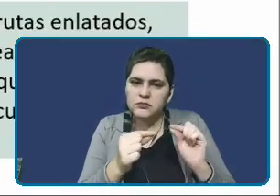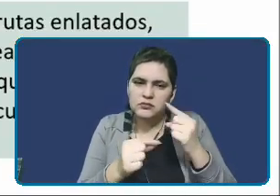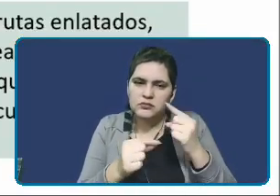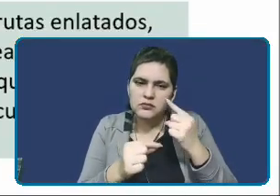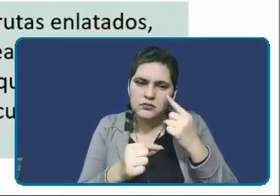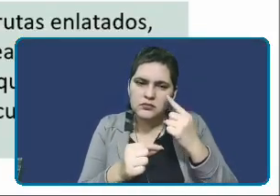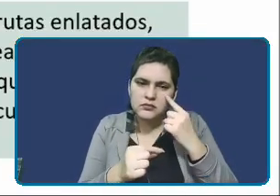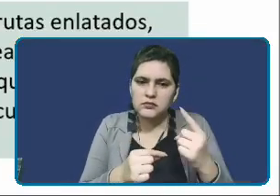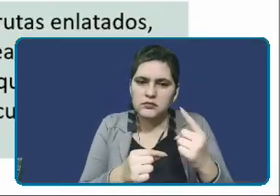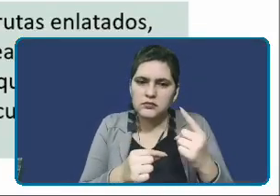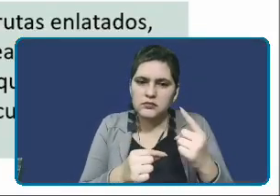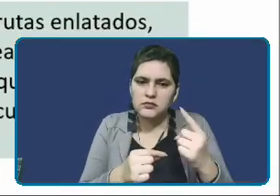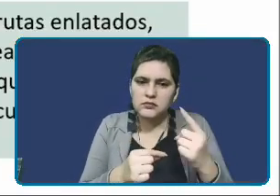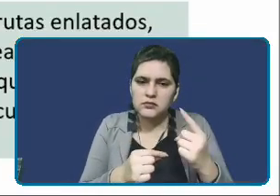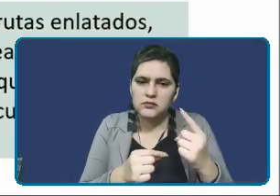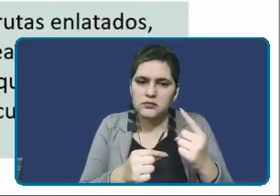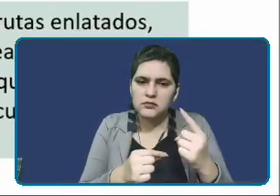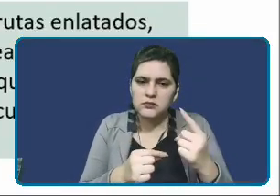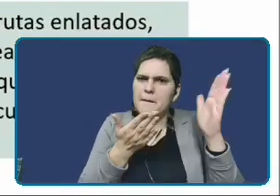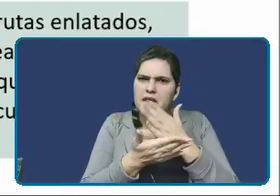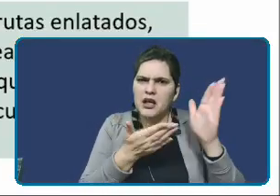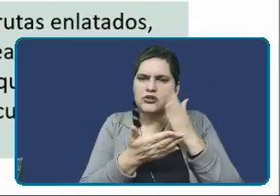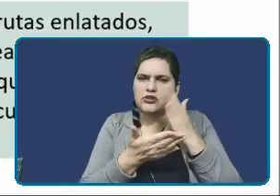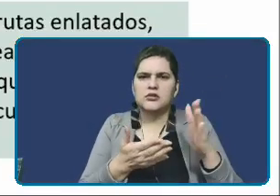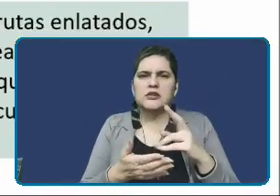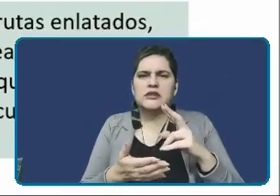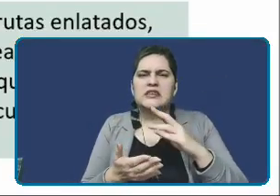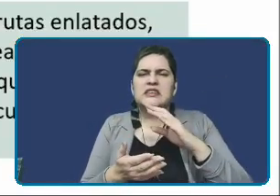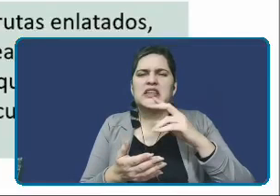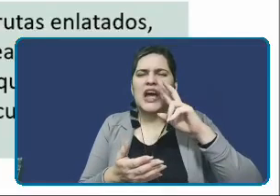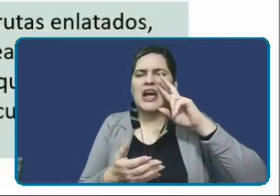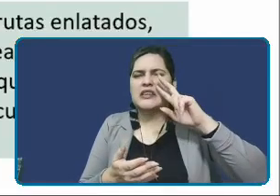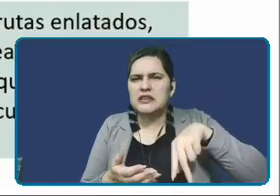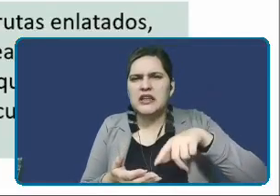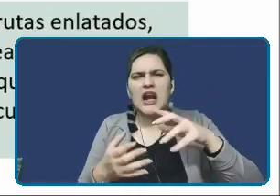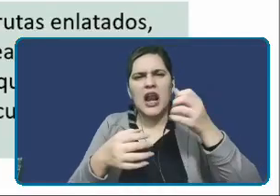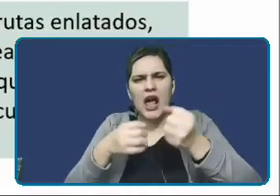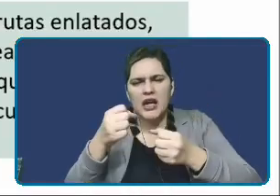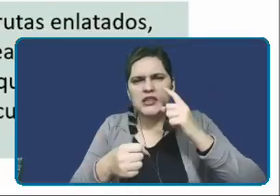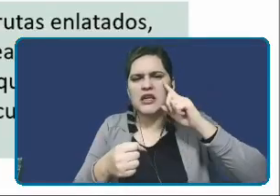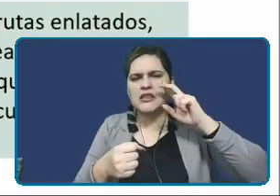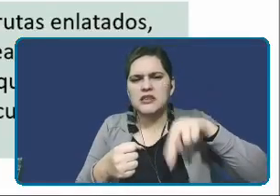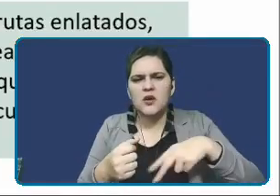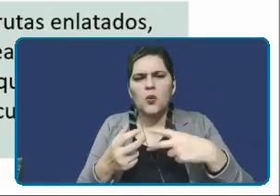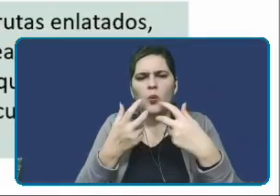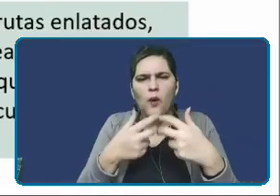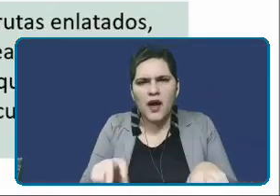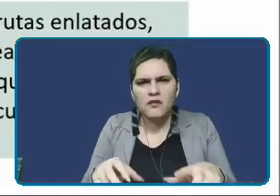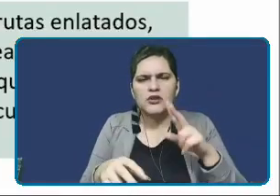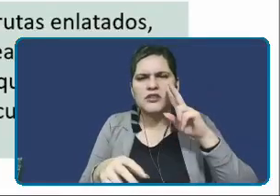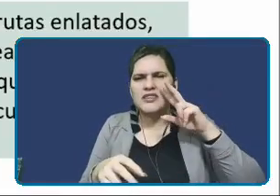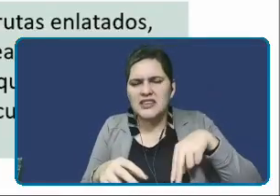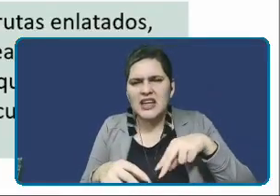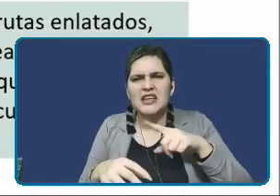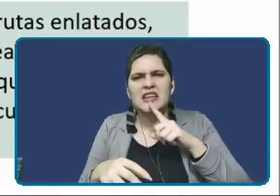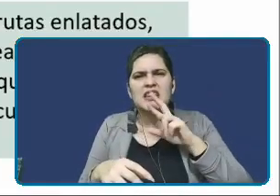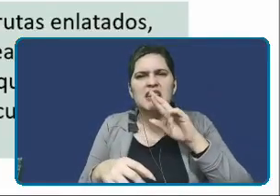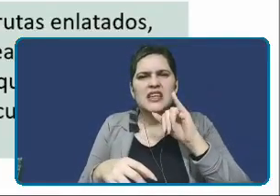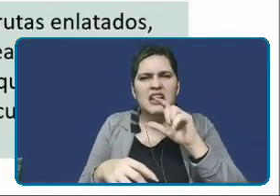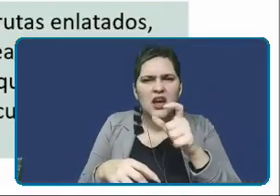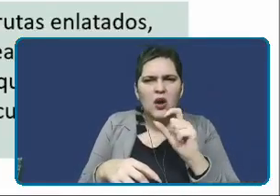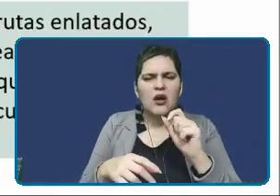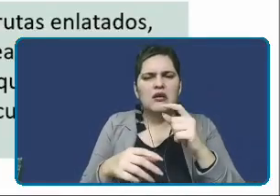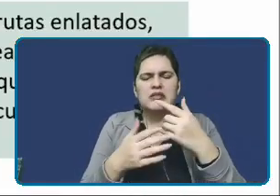sacar la leche, sacar los huevos, sacar el trigo y ahí después empezar a ir poniendo los alimentos para ver si mejora la atención,